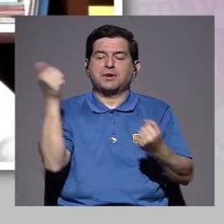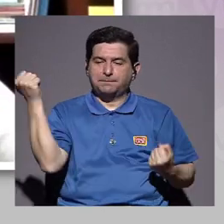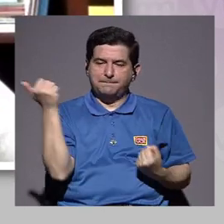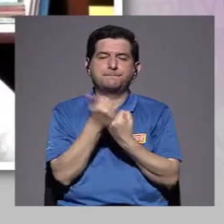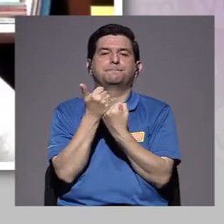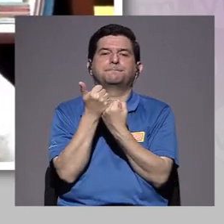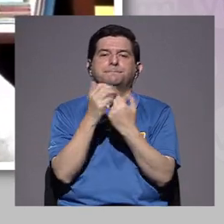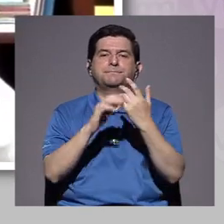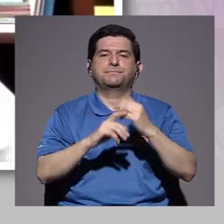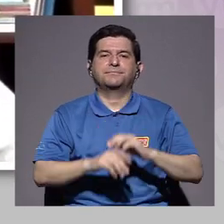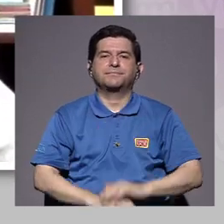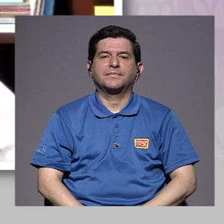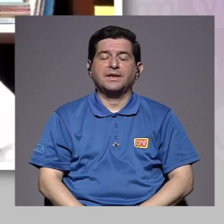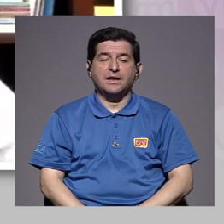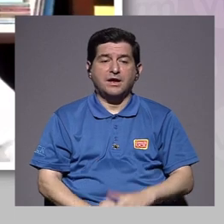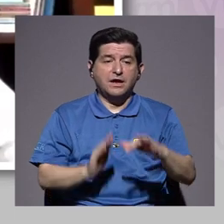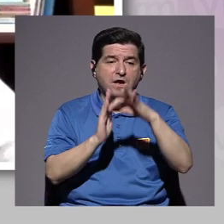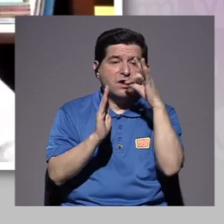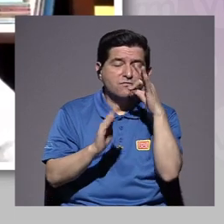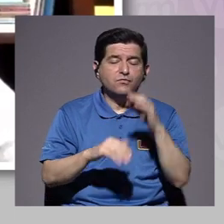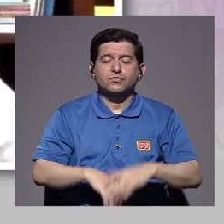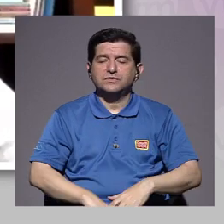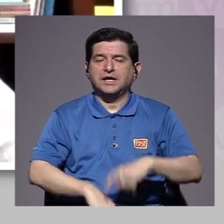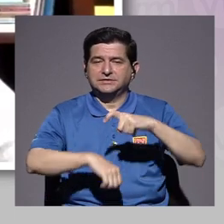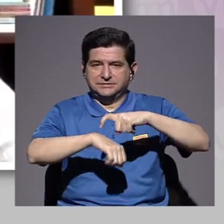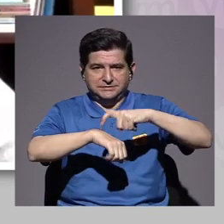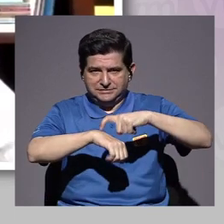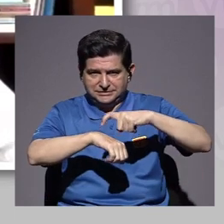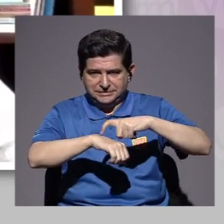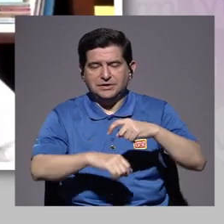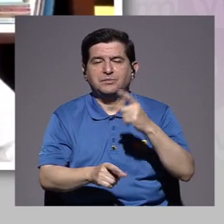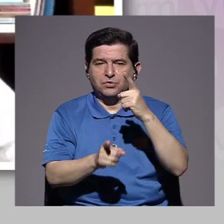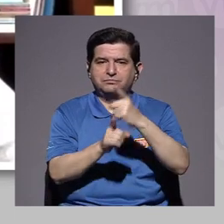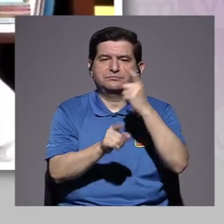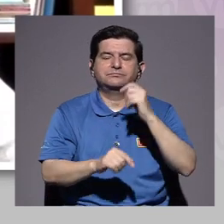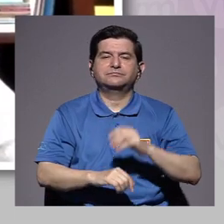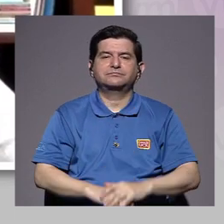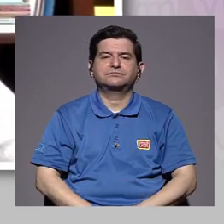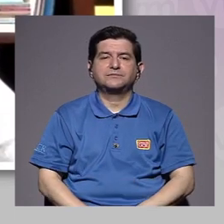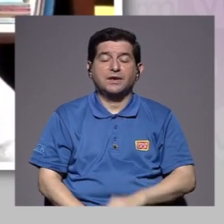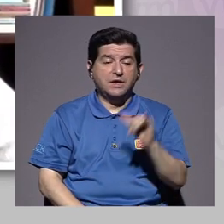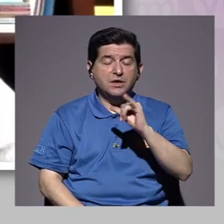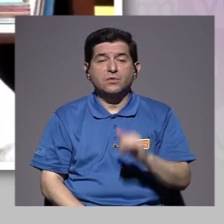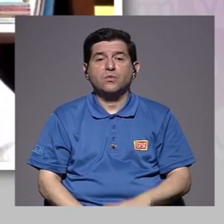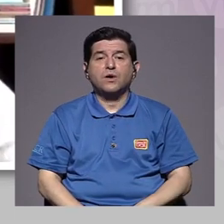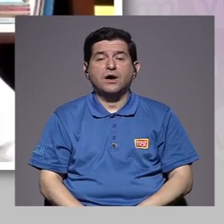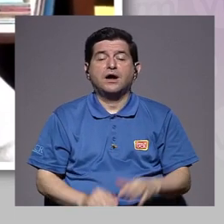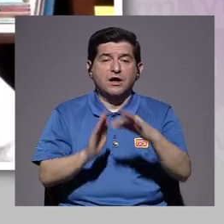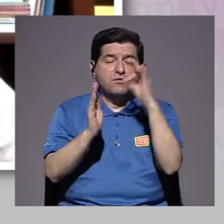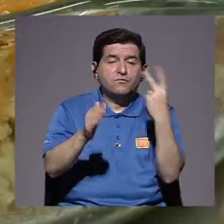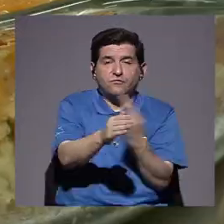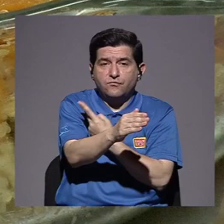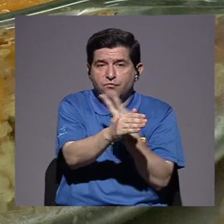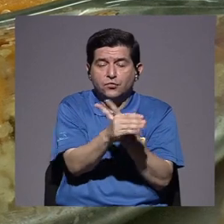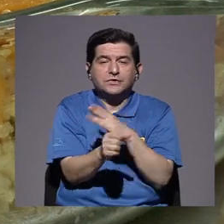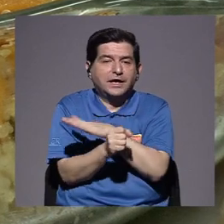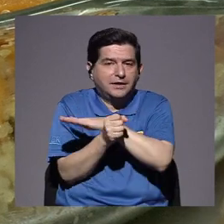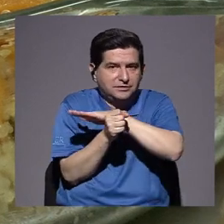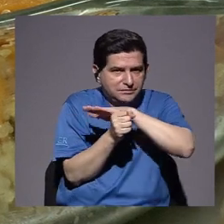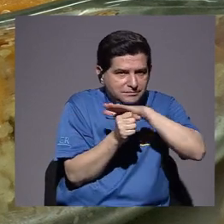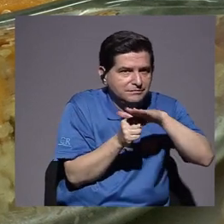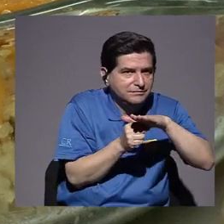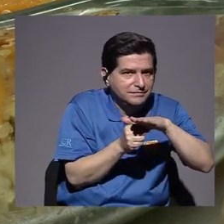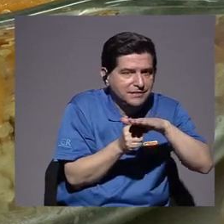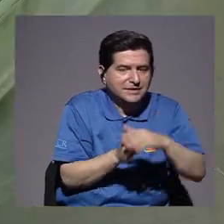deberíamos de apoyarlos. Entonces, frutas de temporada. Además, debería procurar consumir las frutas y los vegetales